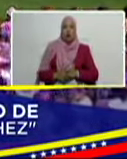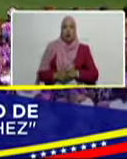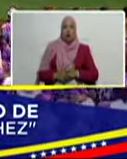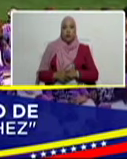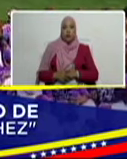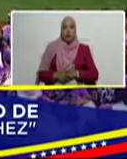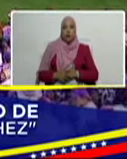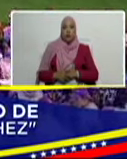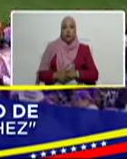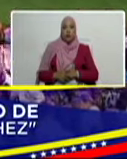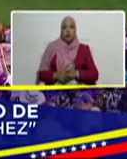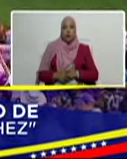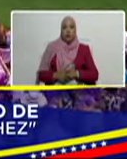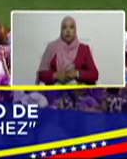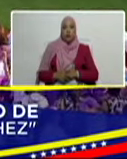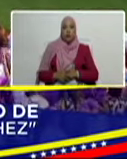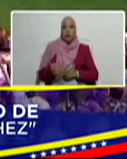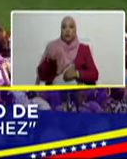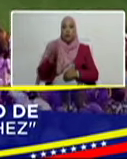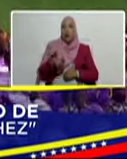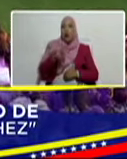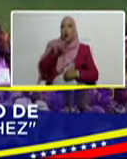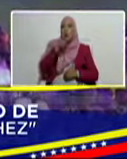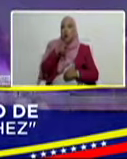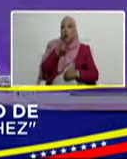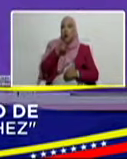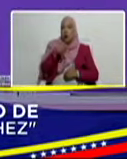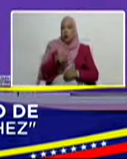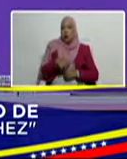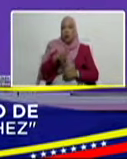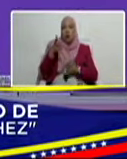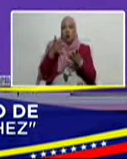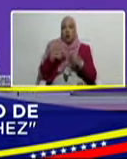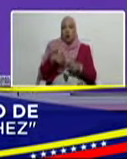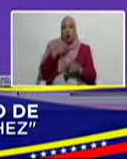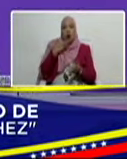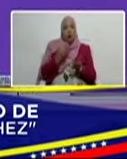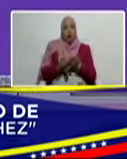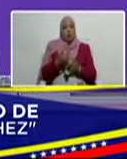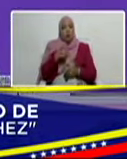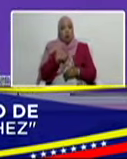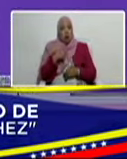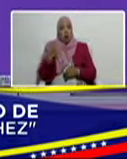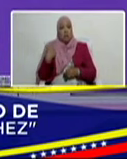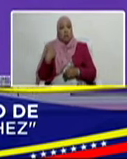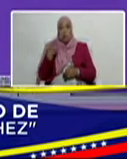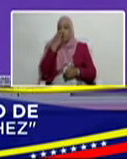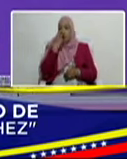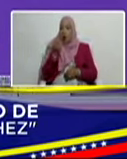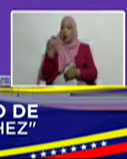A mí me citaron a esta reunión. Yo voy a preguntar cuál es la agenda de hoy.